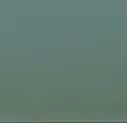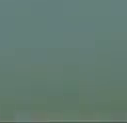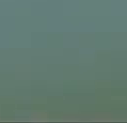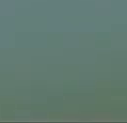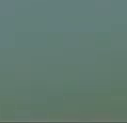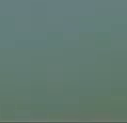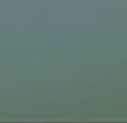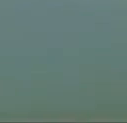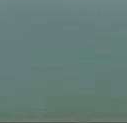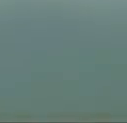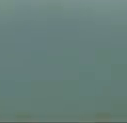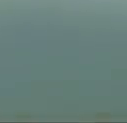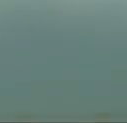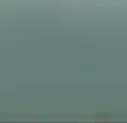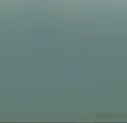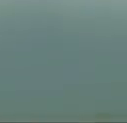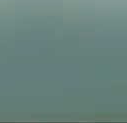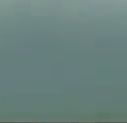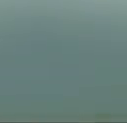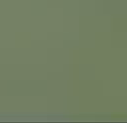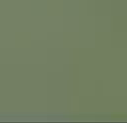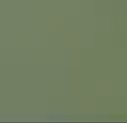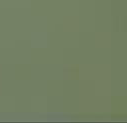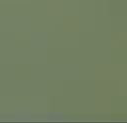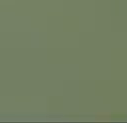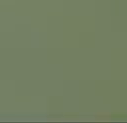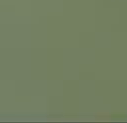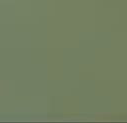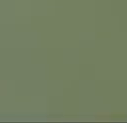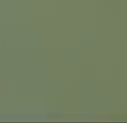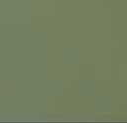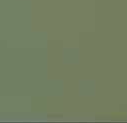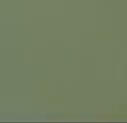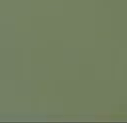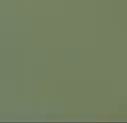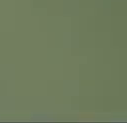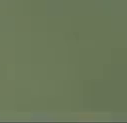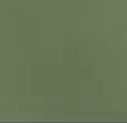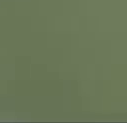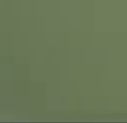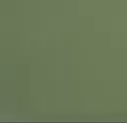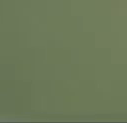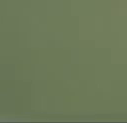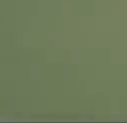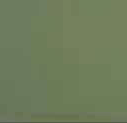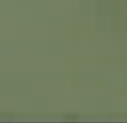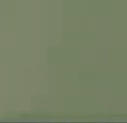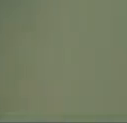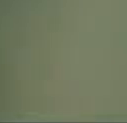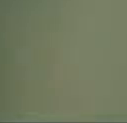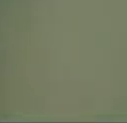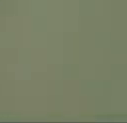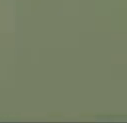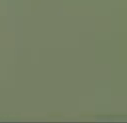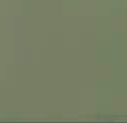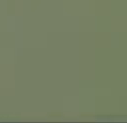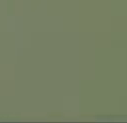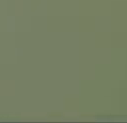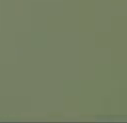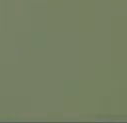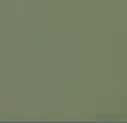un video. Yo le tomé, pero el mío se ve muy... Cuando se estaba montando allá, yo lo vi cuando él se estaba montando. Y se